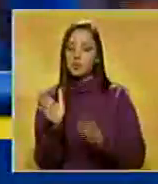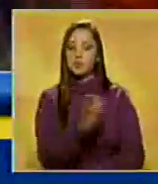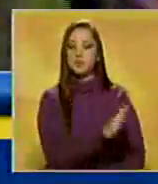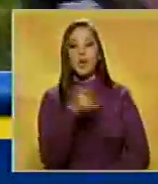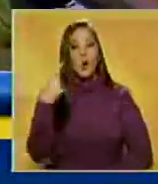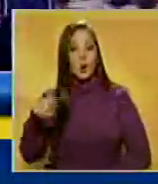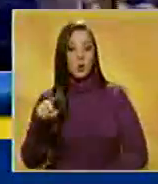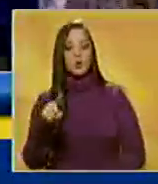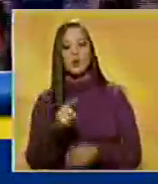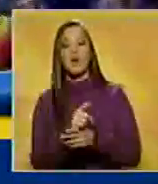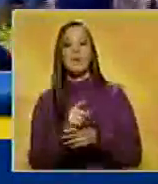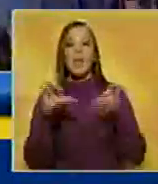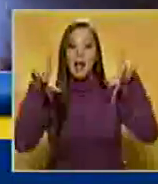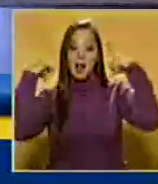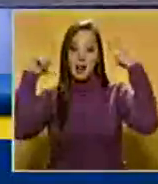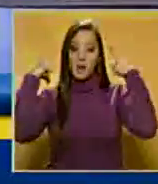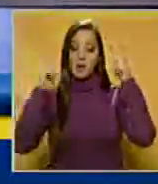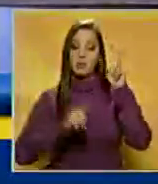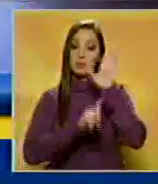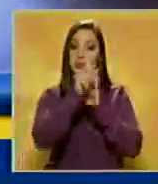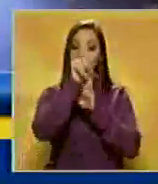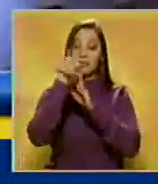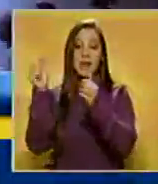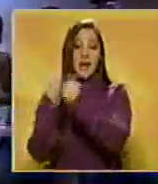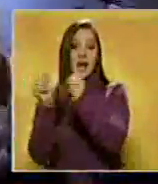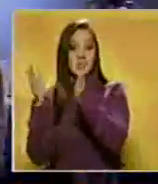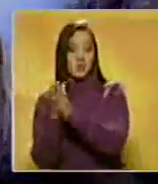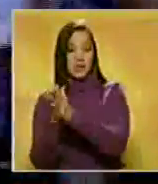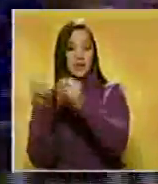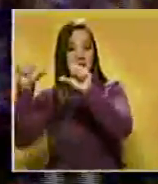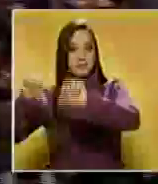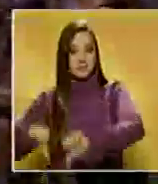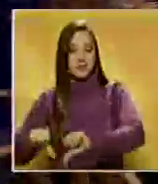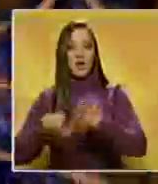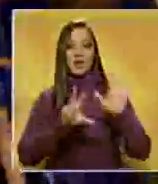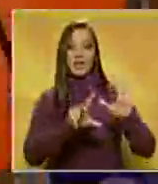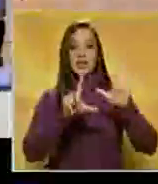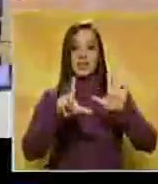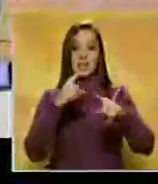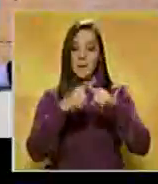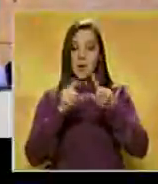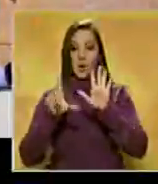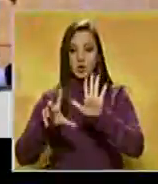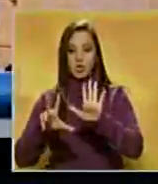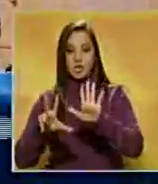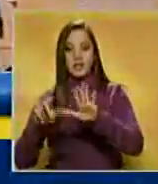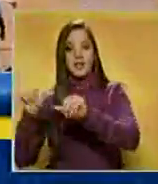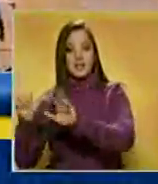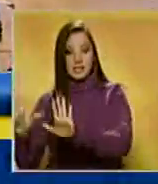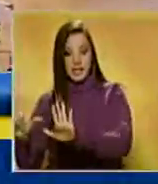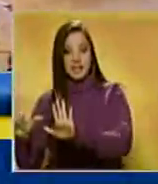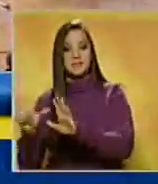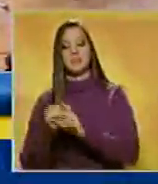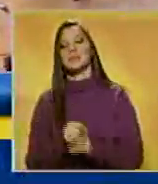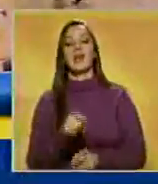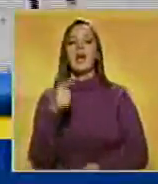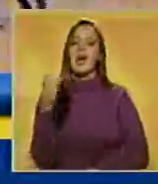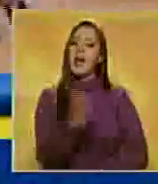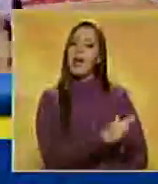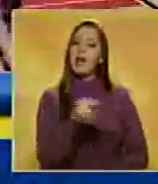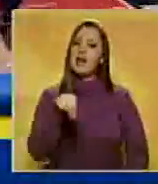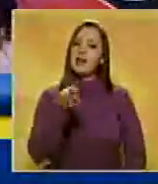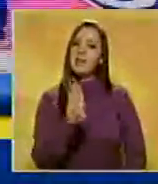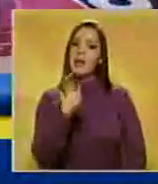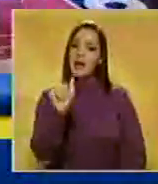la jornada, Bucaneros de La Guaira superó a Marinos de Anzoátegui 87-86. En la NBA, los Cavaliers de Cleveland avanzaron